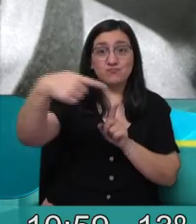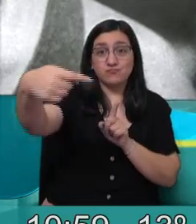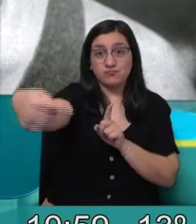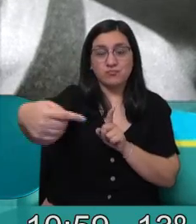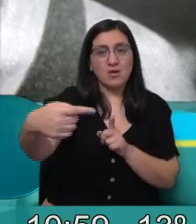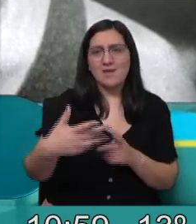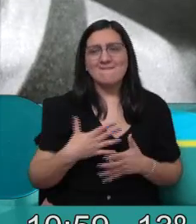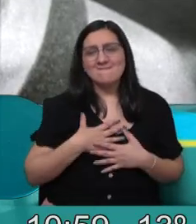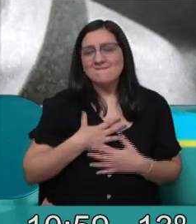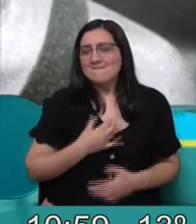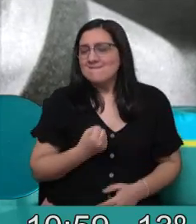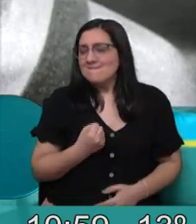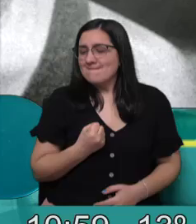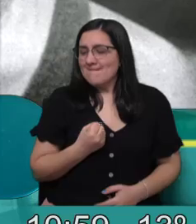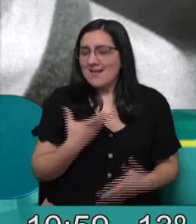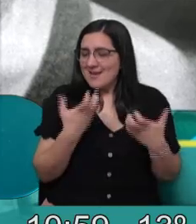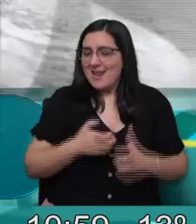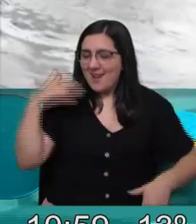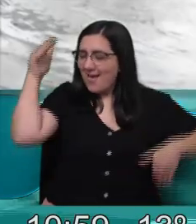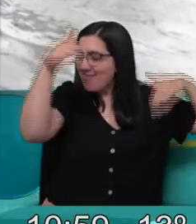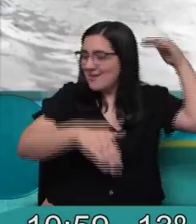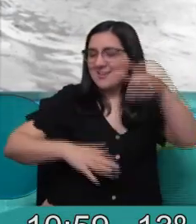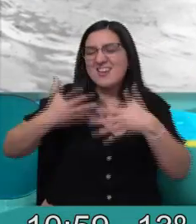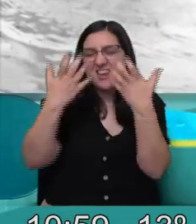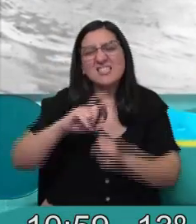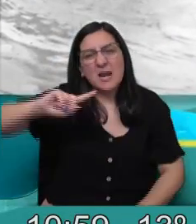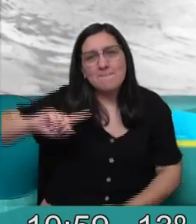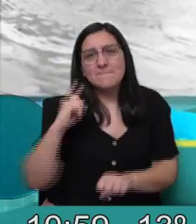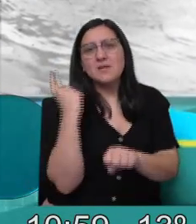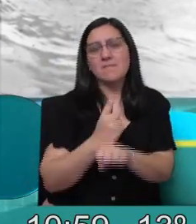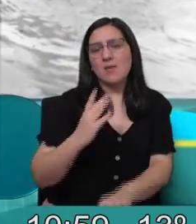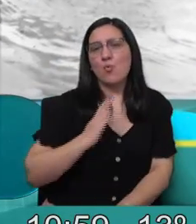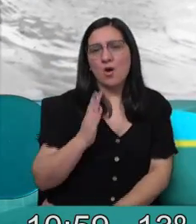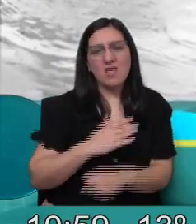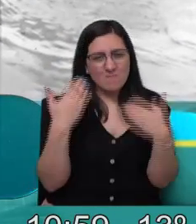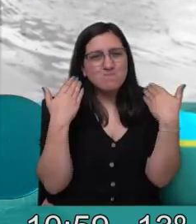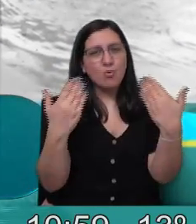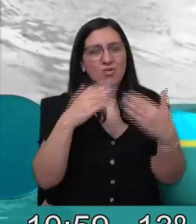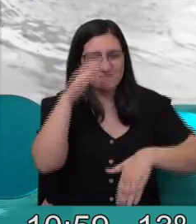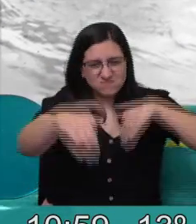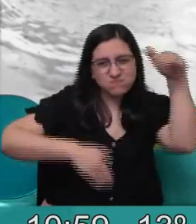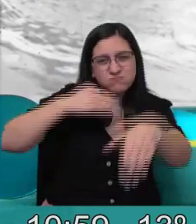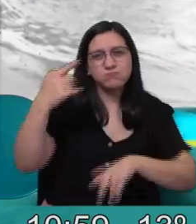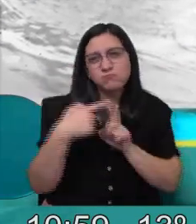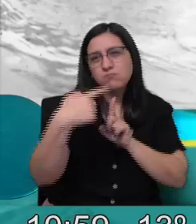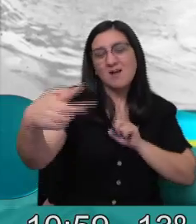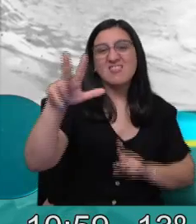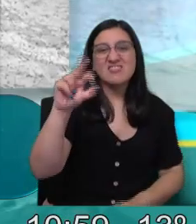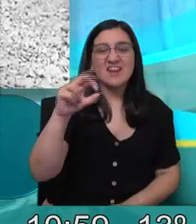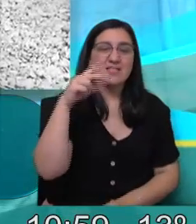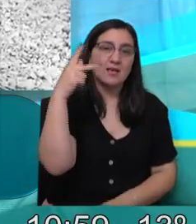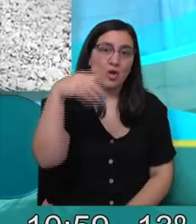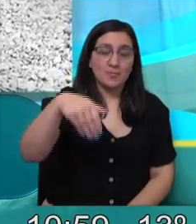una apasionada y quería convertirse en la primera mujer en poder realizar este tramo. Los periódicos de la